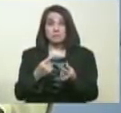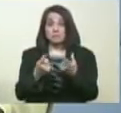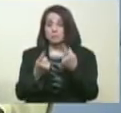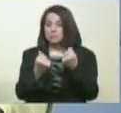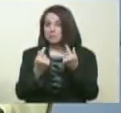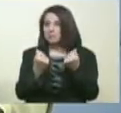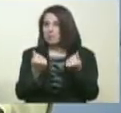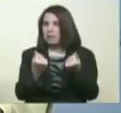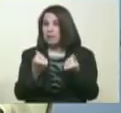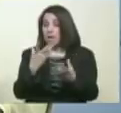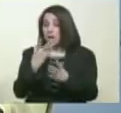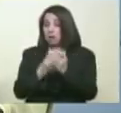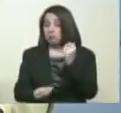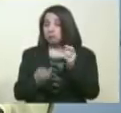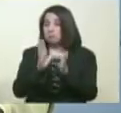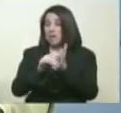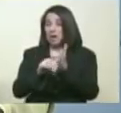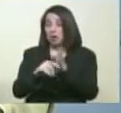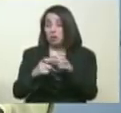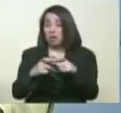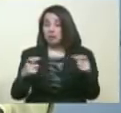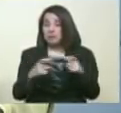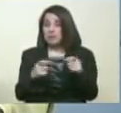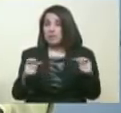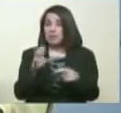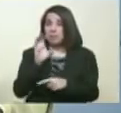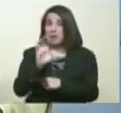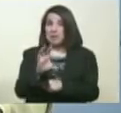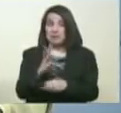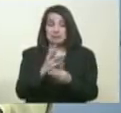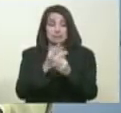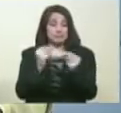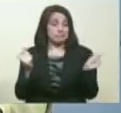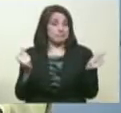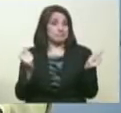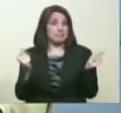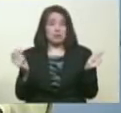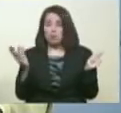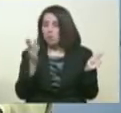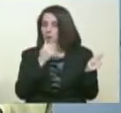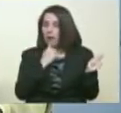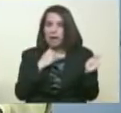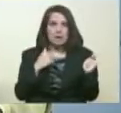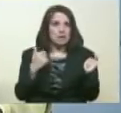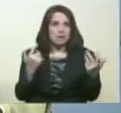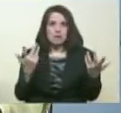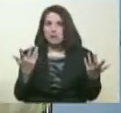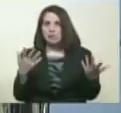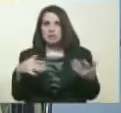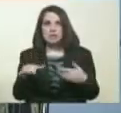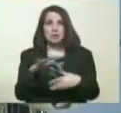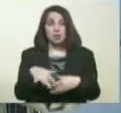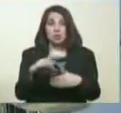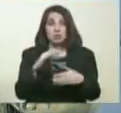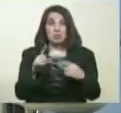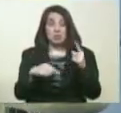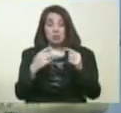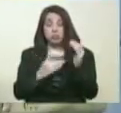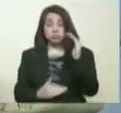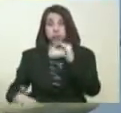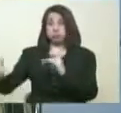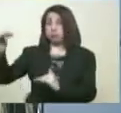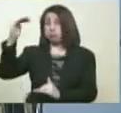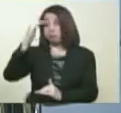Primero a llevarse el billete del país, a desaparecer, que no hubiera billete en el país. Y segundo, aumentar el precio del